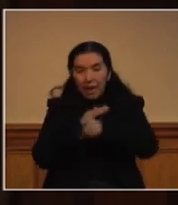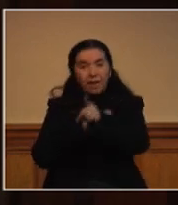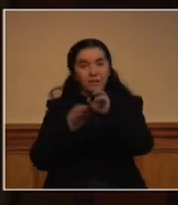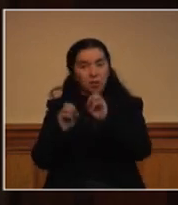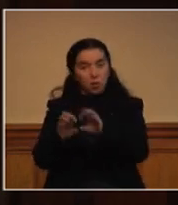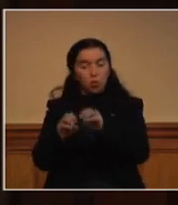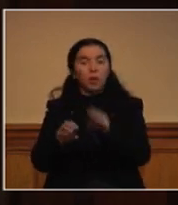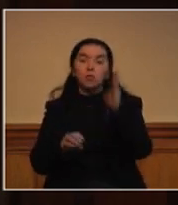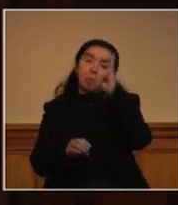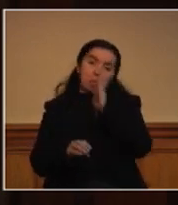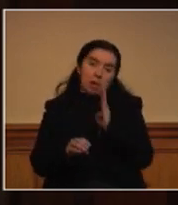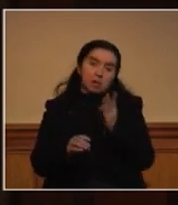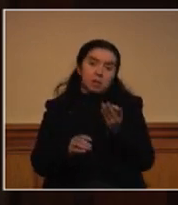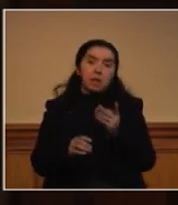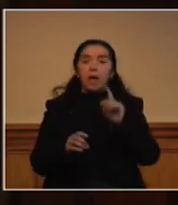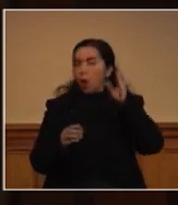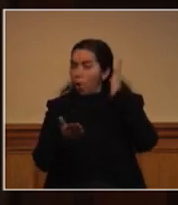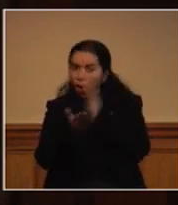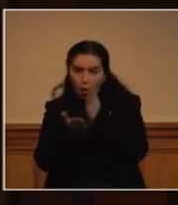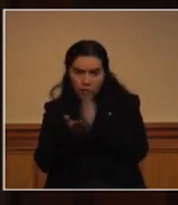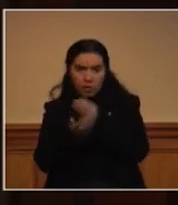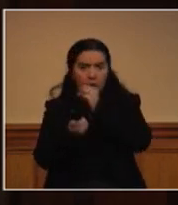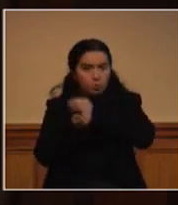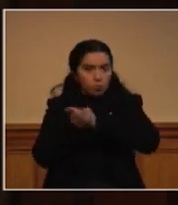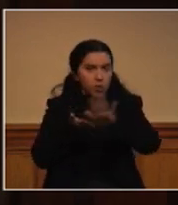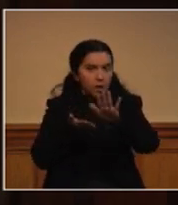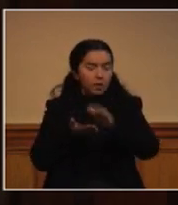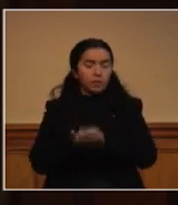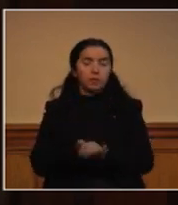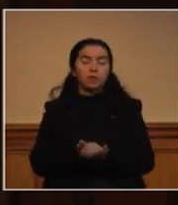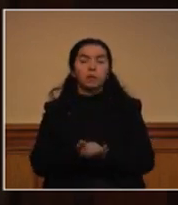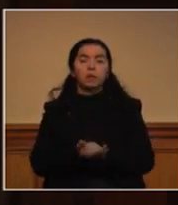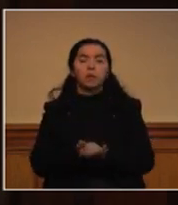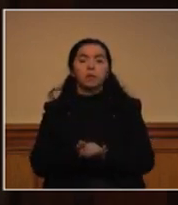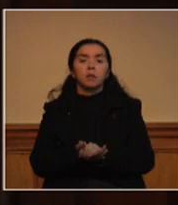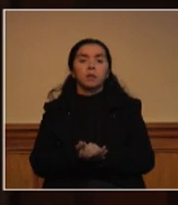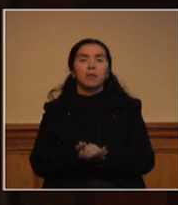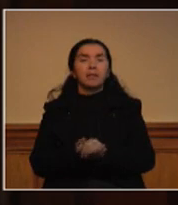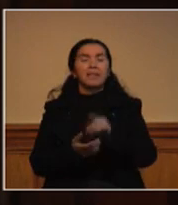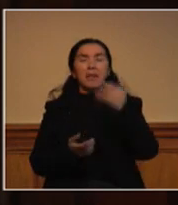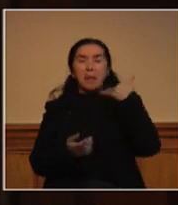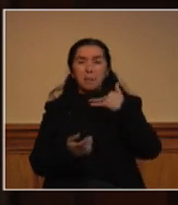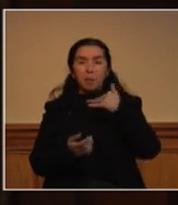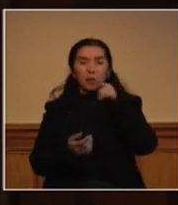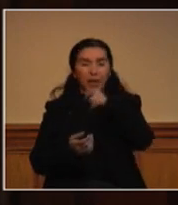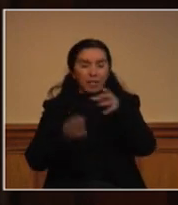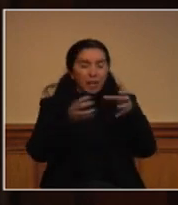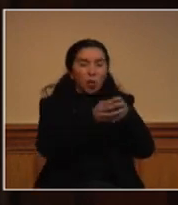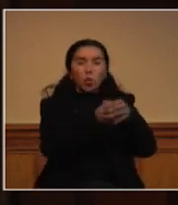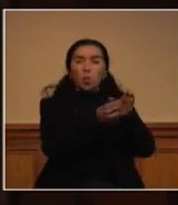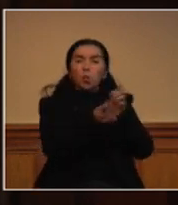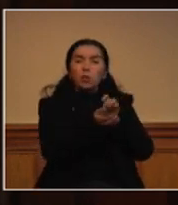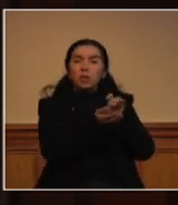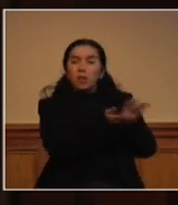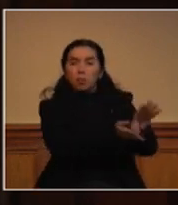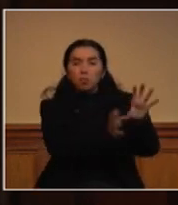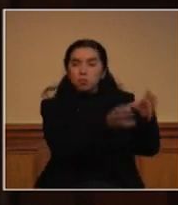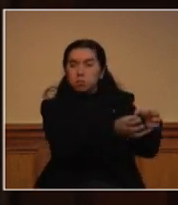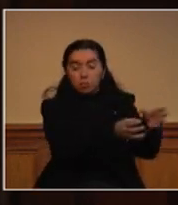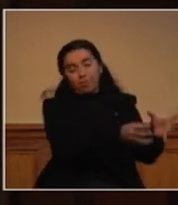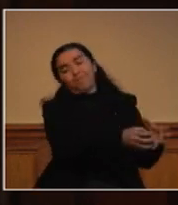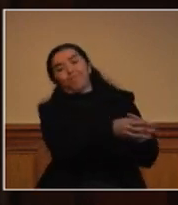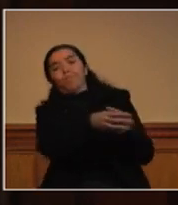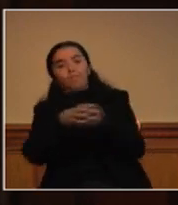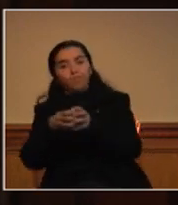educación primaria, obligatoria y gratuita, haciendo especial hincapié en los grupos marginados, entre los cuales